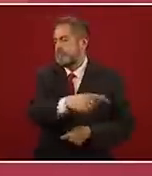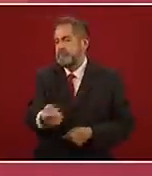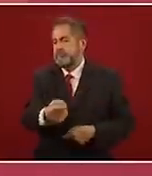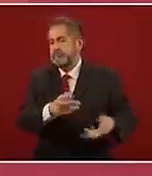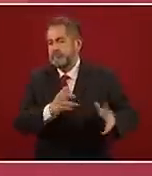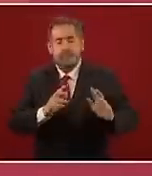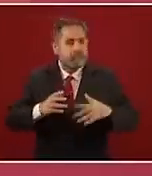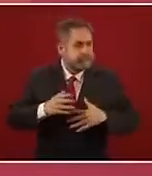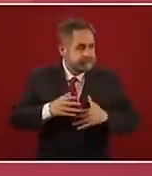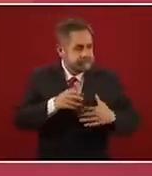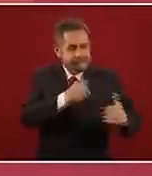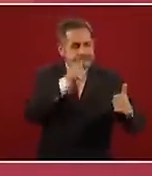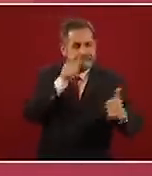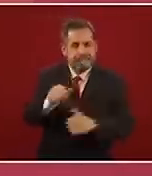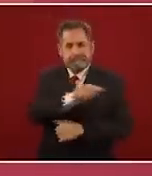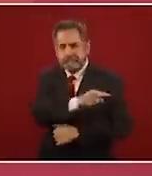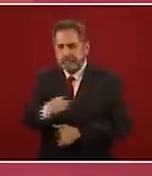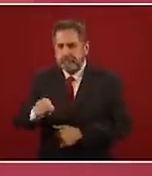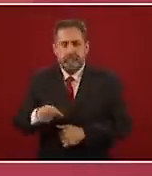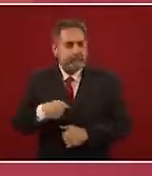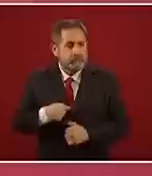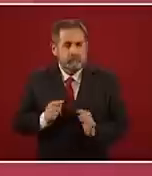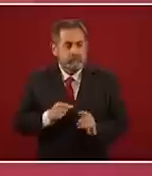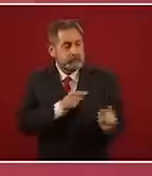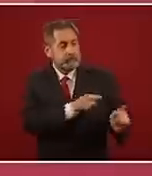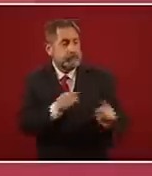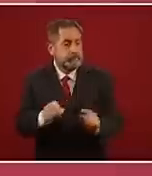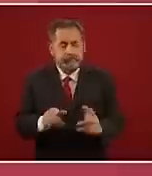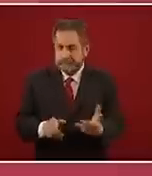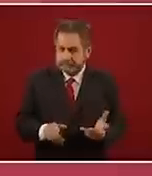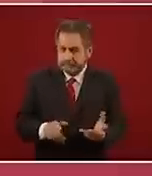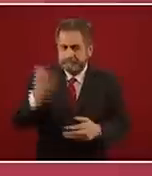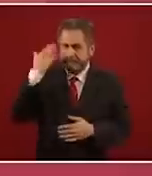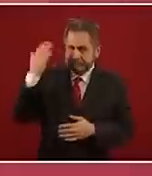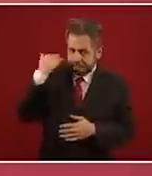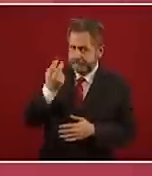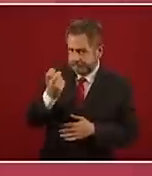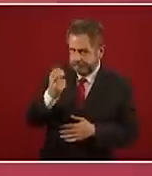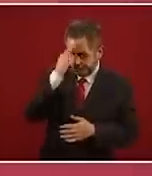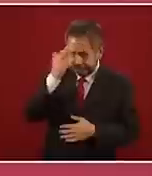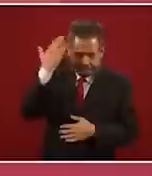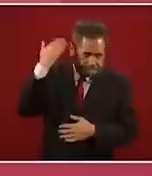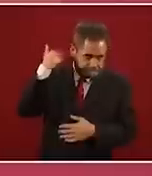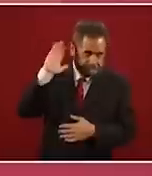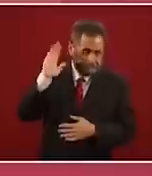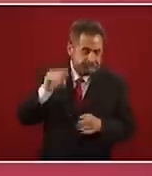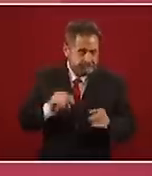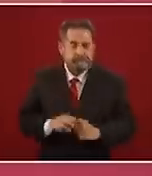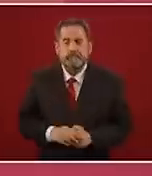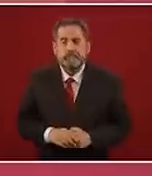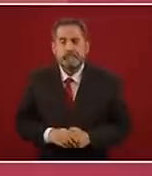de atención a la salud y a la seguridad social.